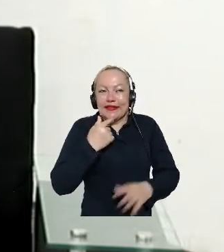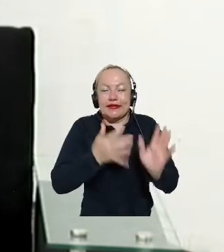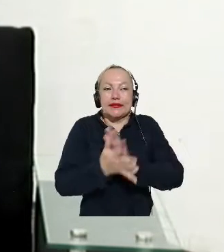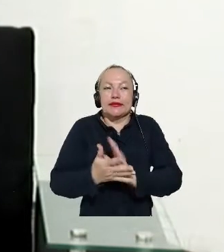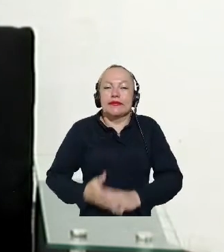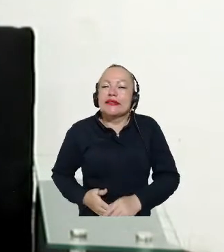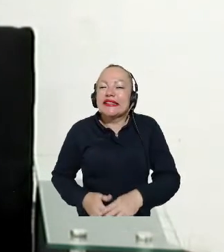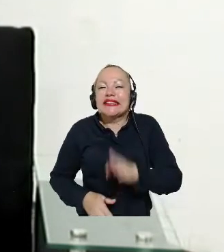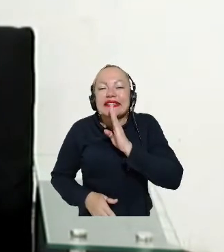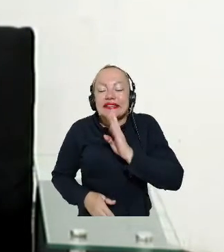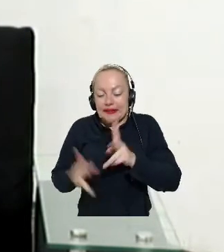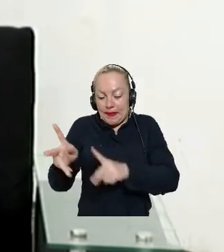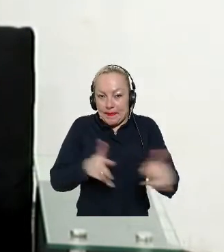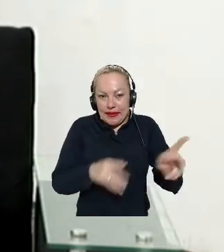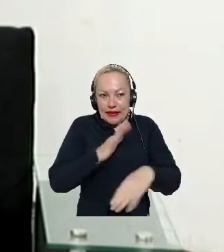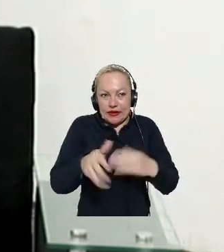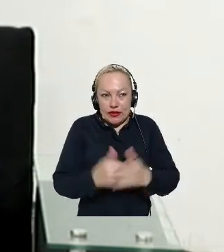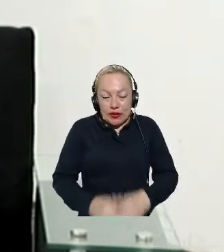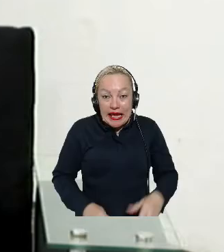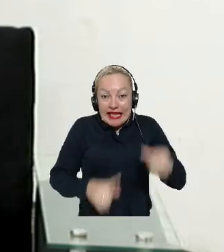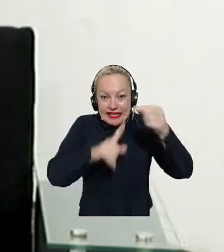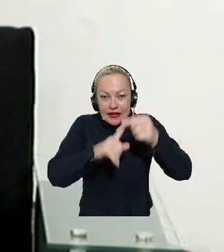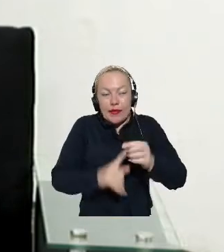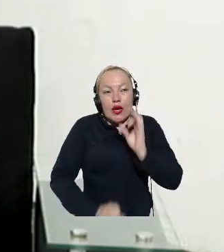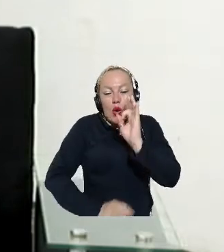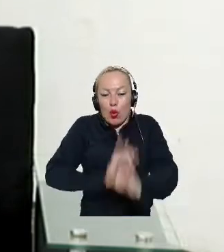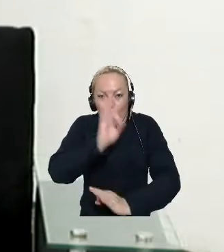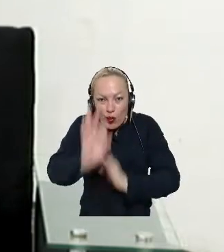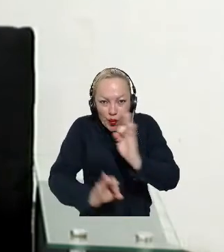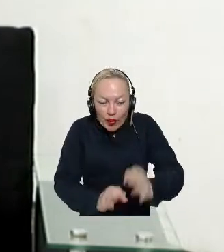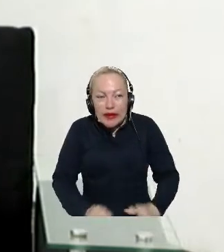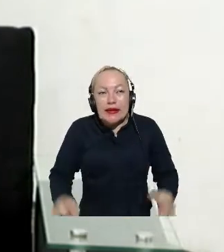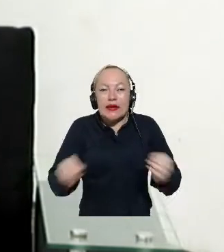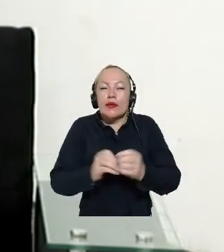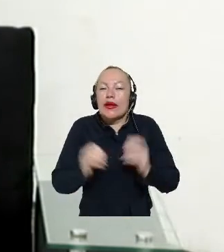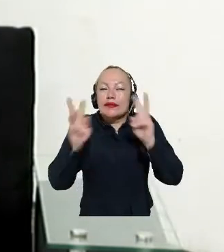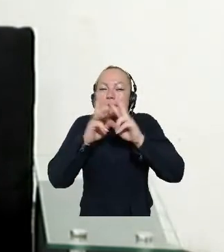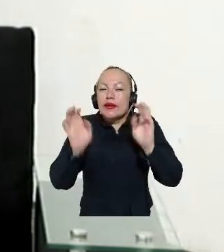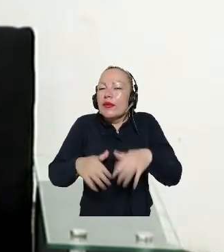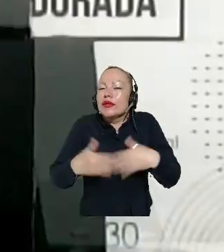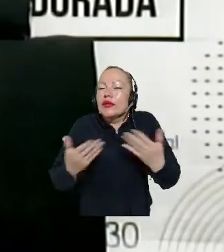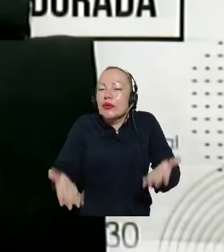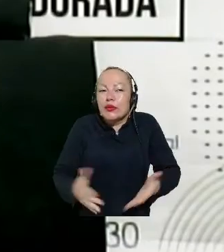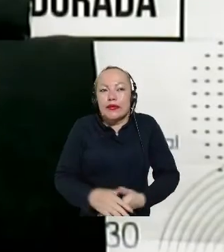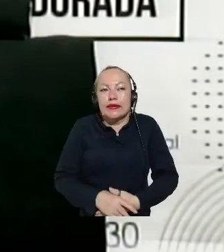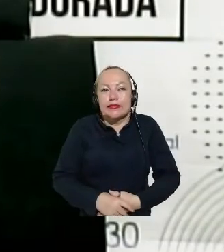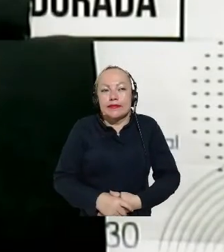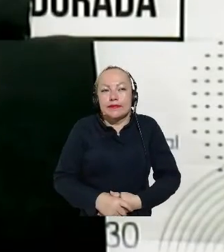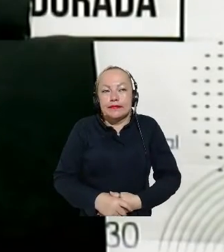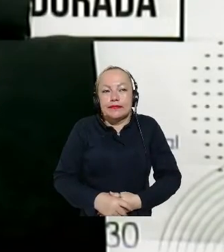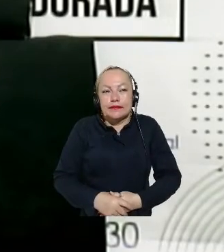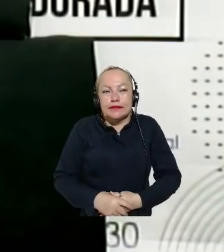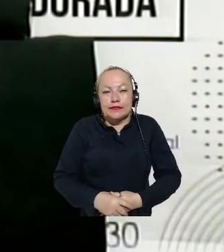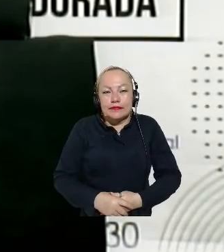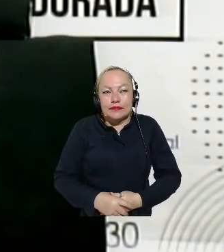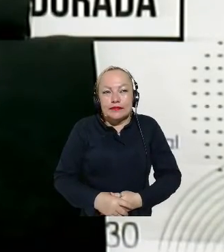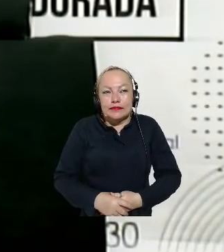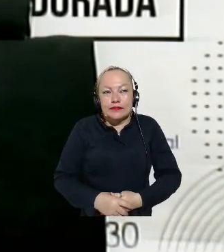siendo una persona especializada que cuida a personas de la tercera edad? ¿Cómo se le llamaría? Eso.